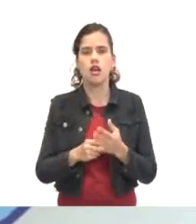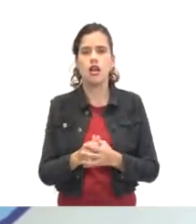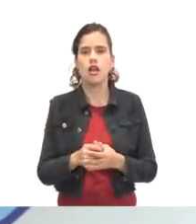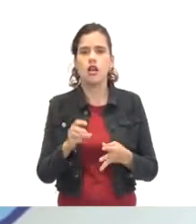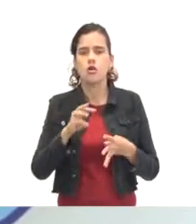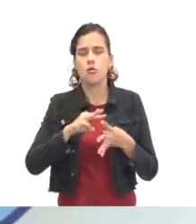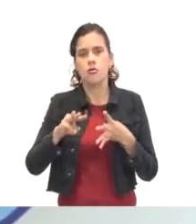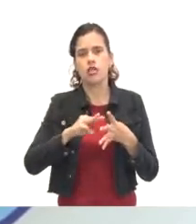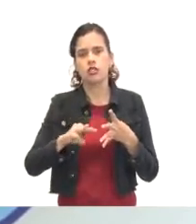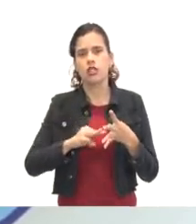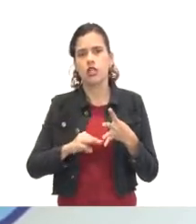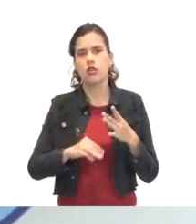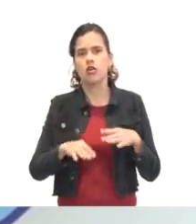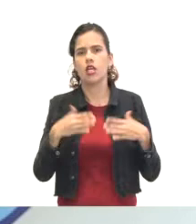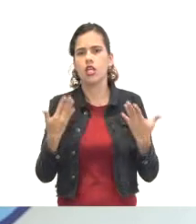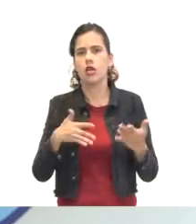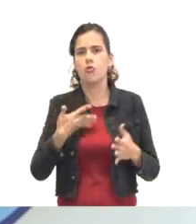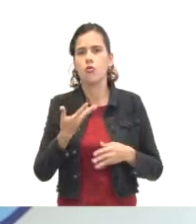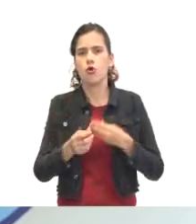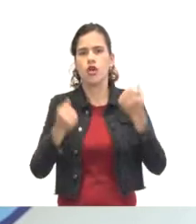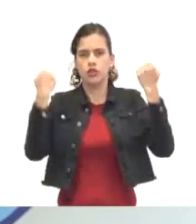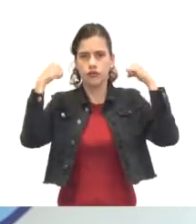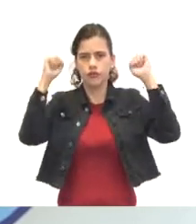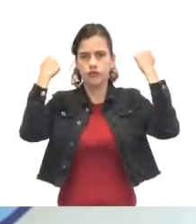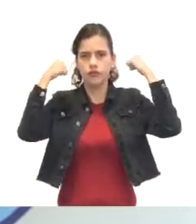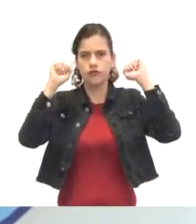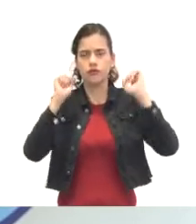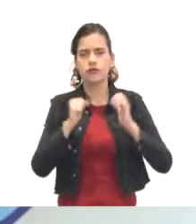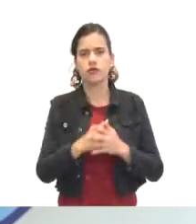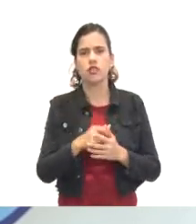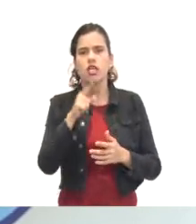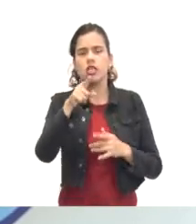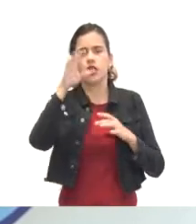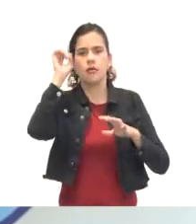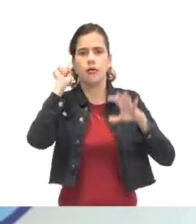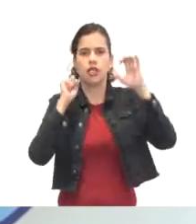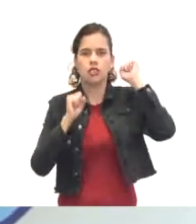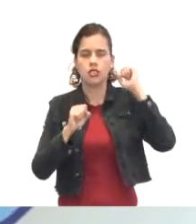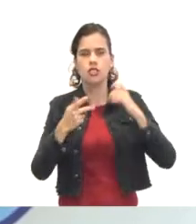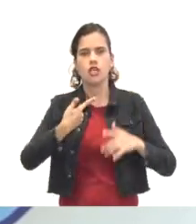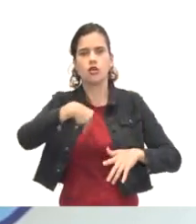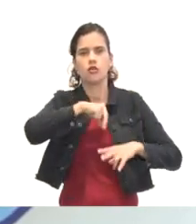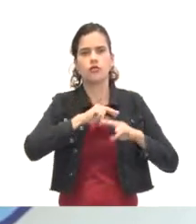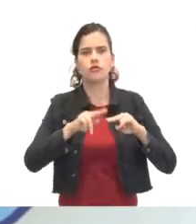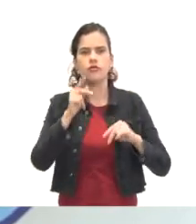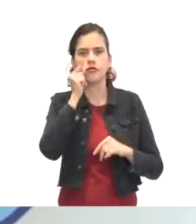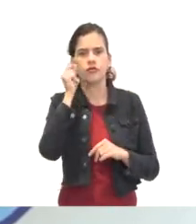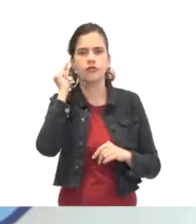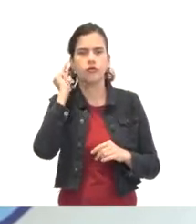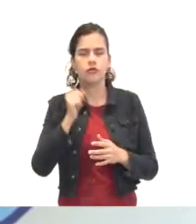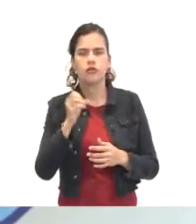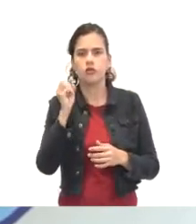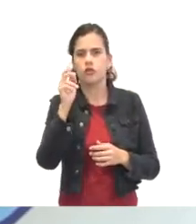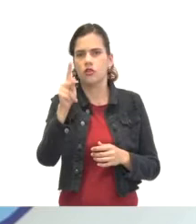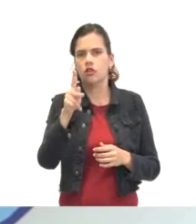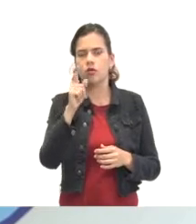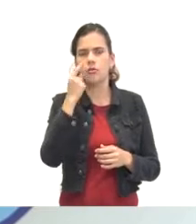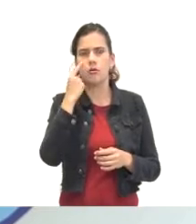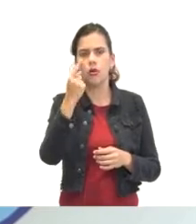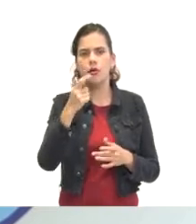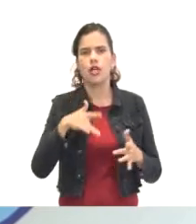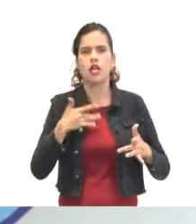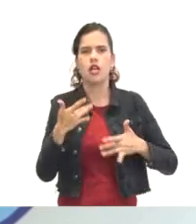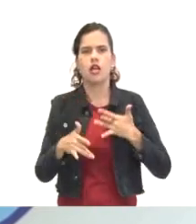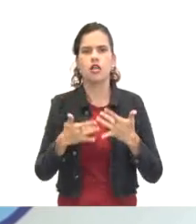algún material con que puedan ejercitar este aprendizaje con nuestros niños y niñas, ¿ok? Vamos ahora entonces con